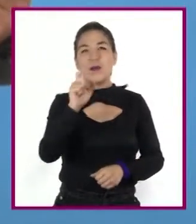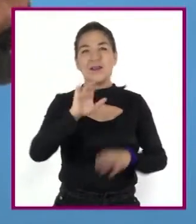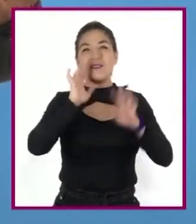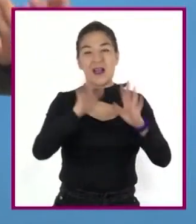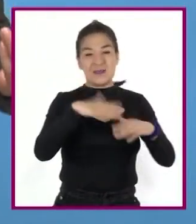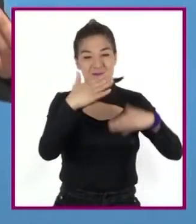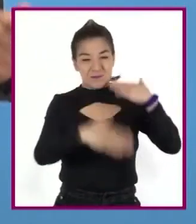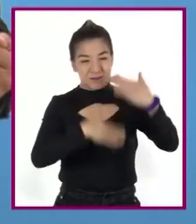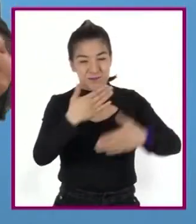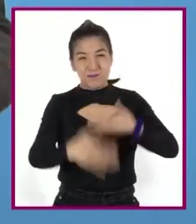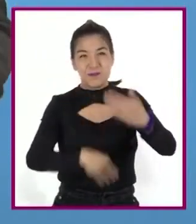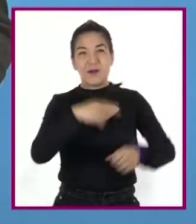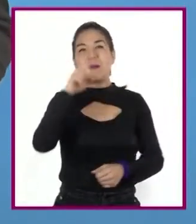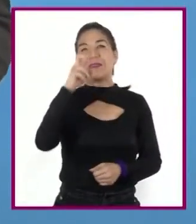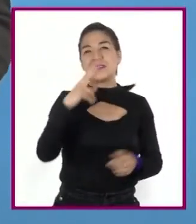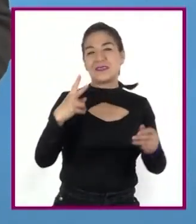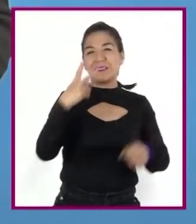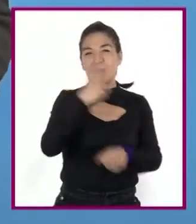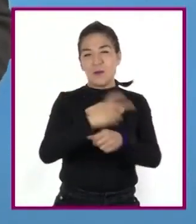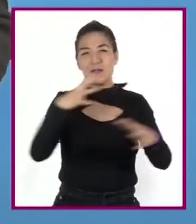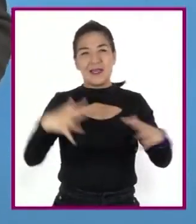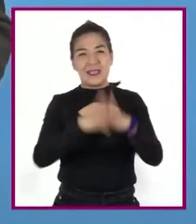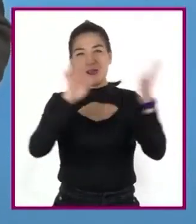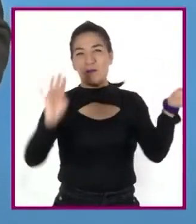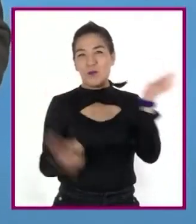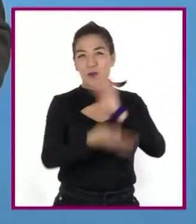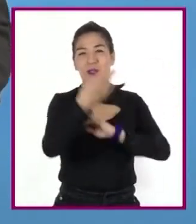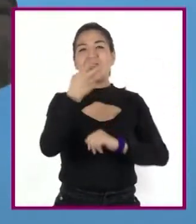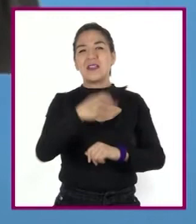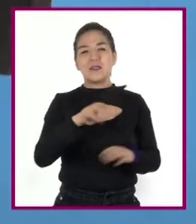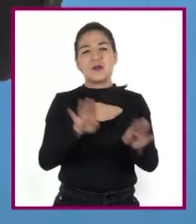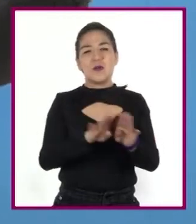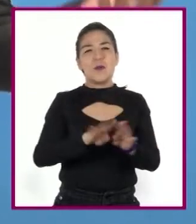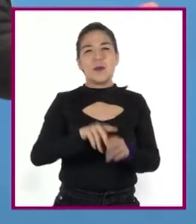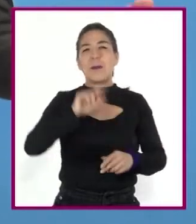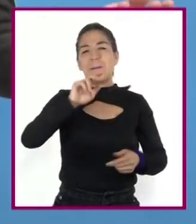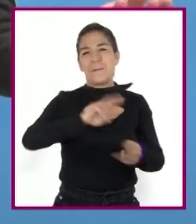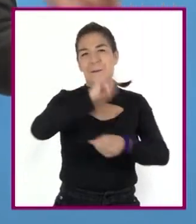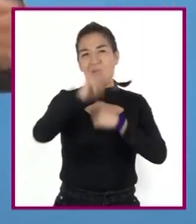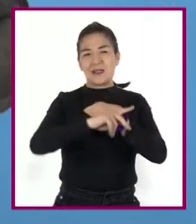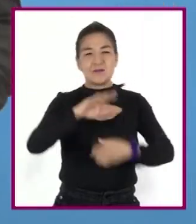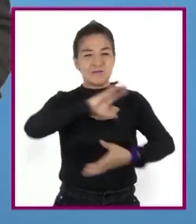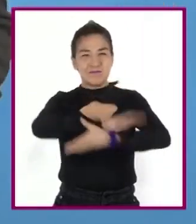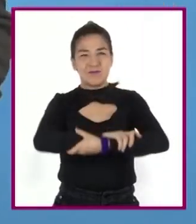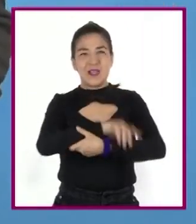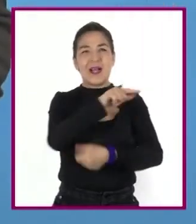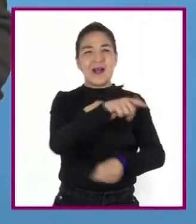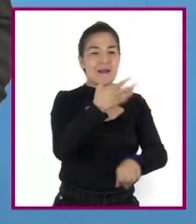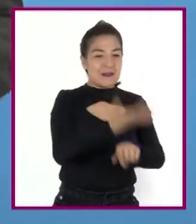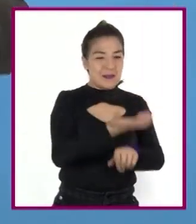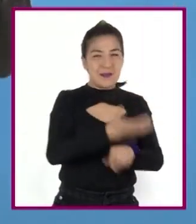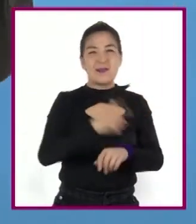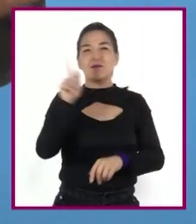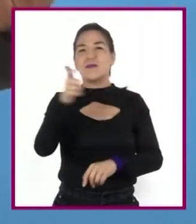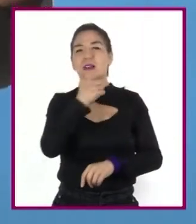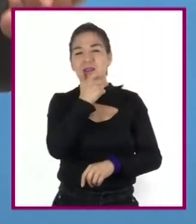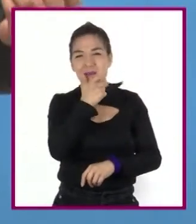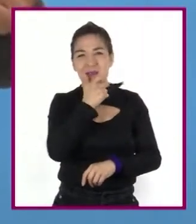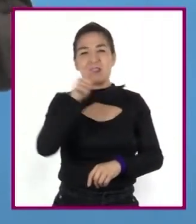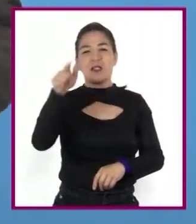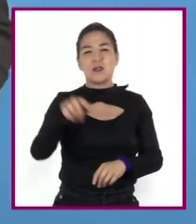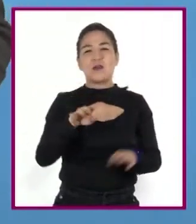desencadenó la Segunda Guerra Mundial, los países aliados, encabezados por Estados Unidos de América, Gran Bretaña y la